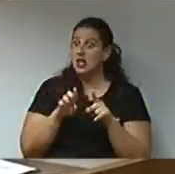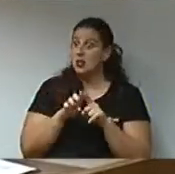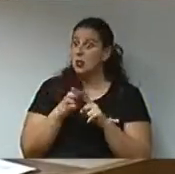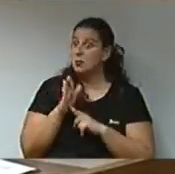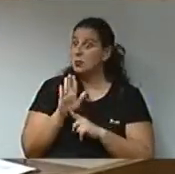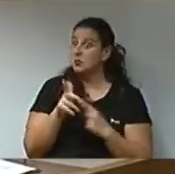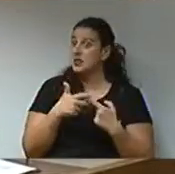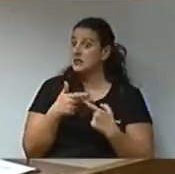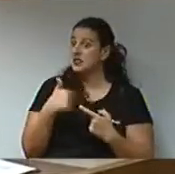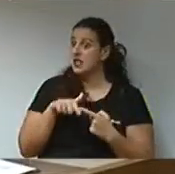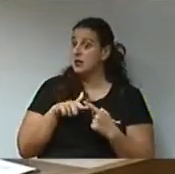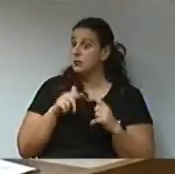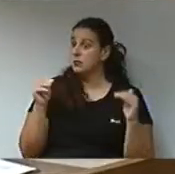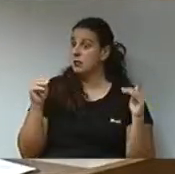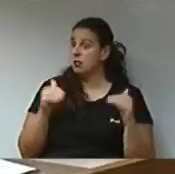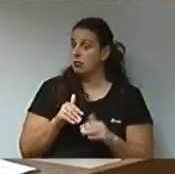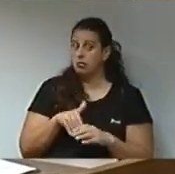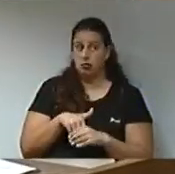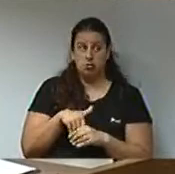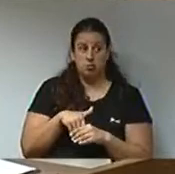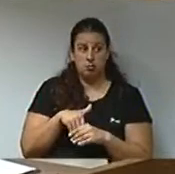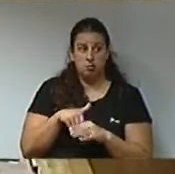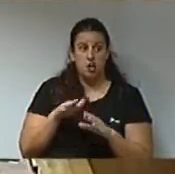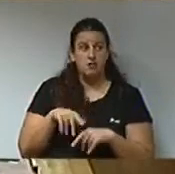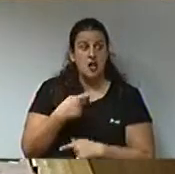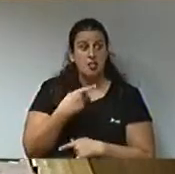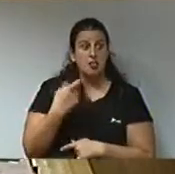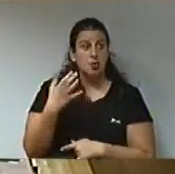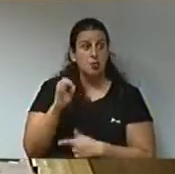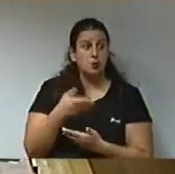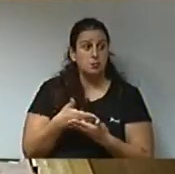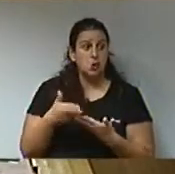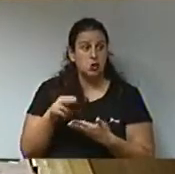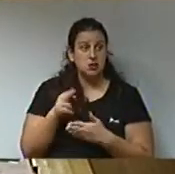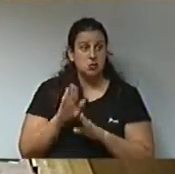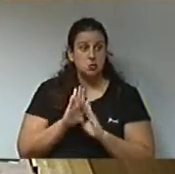fiscal nuestra y quedarse en 150 millones de euros.